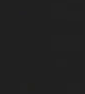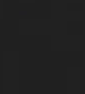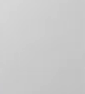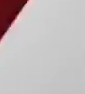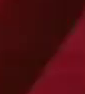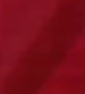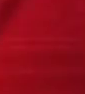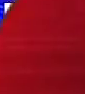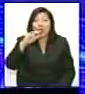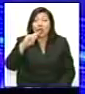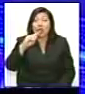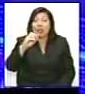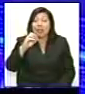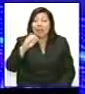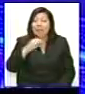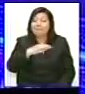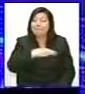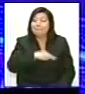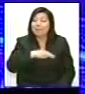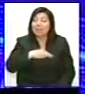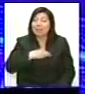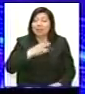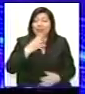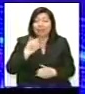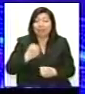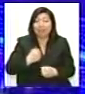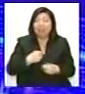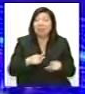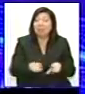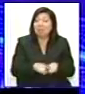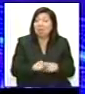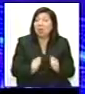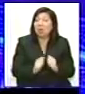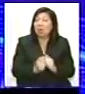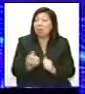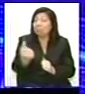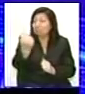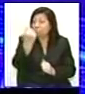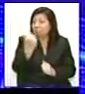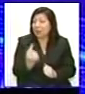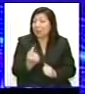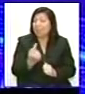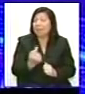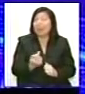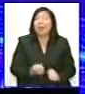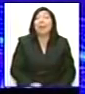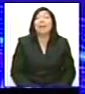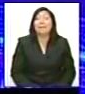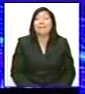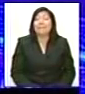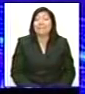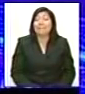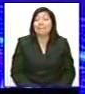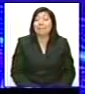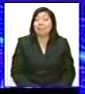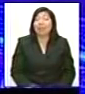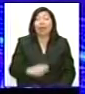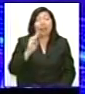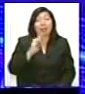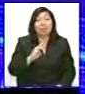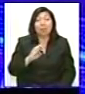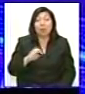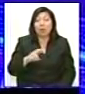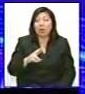Castillo y funcionarios del Ministerio del Interior. Se ha contado con la presencia del titular del sector, el general